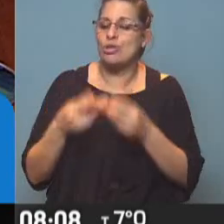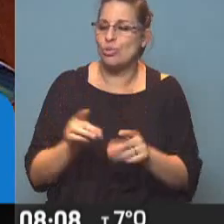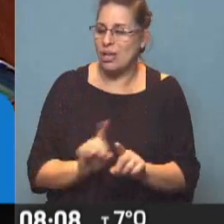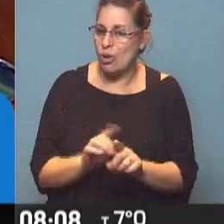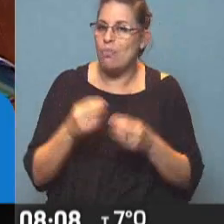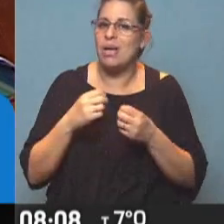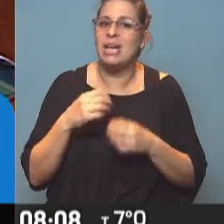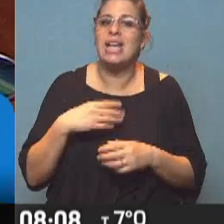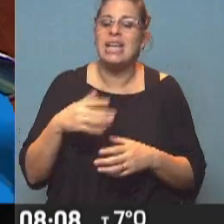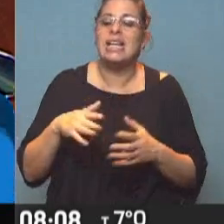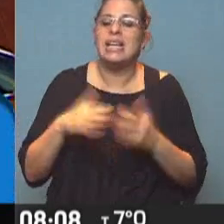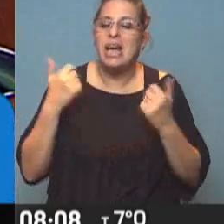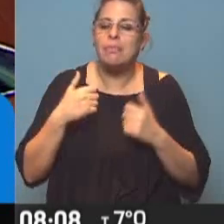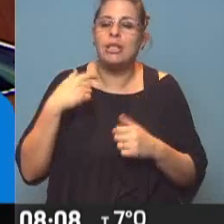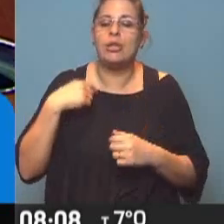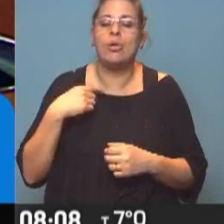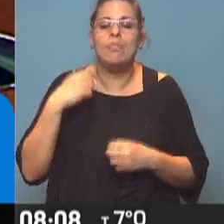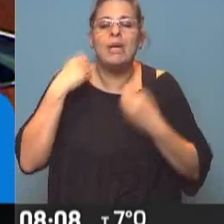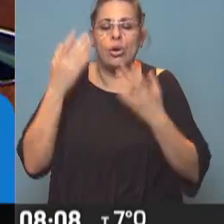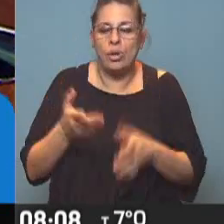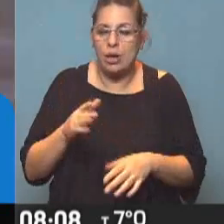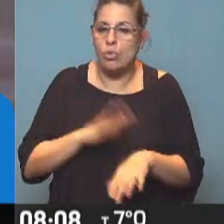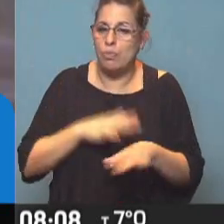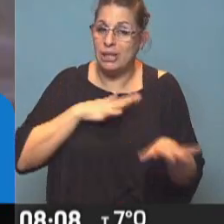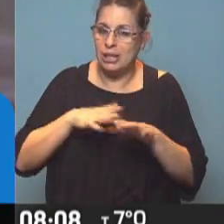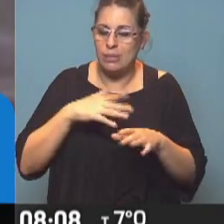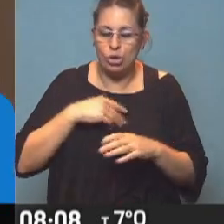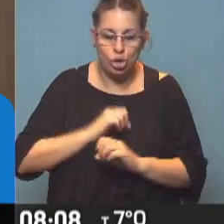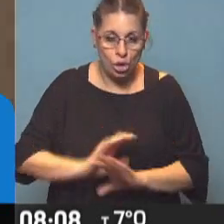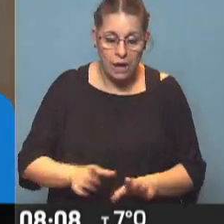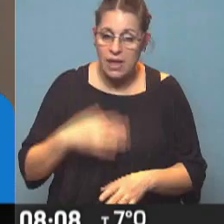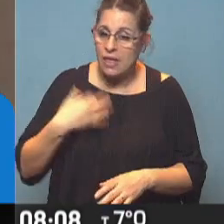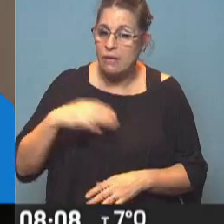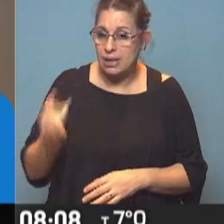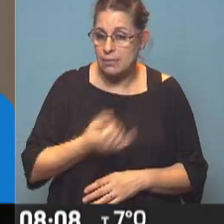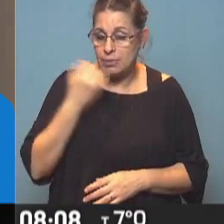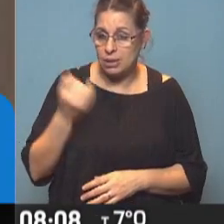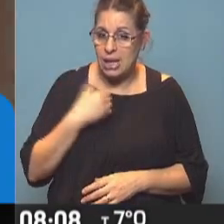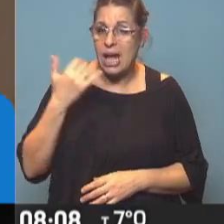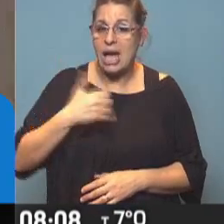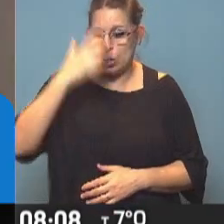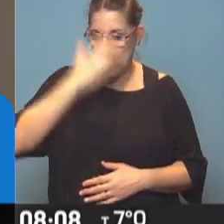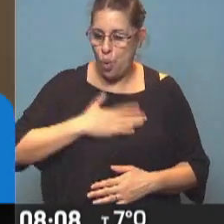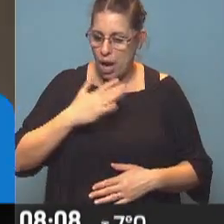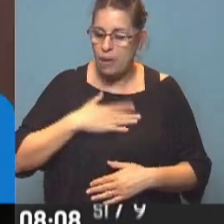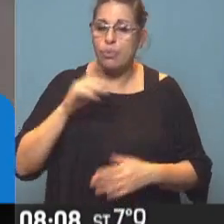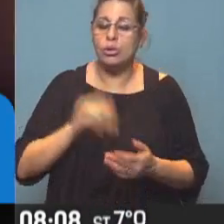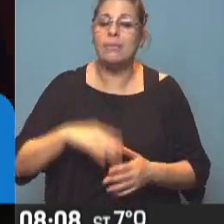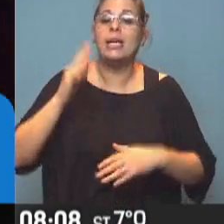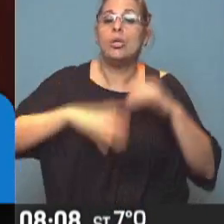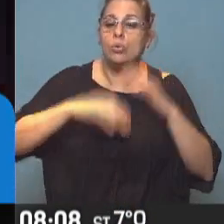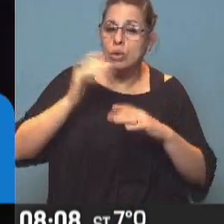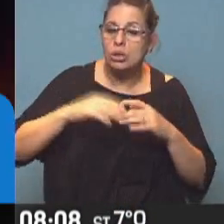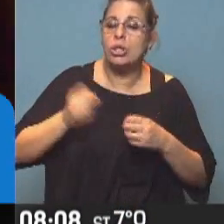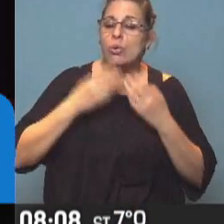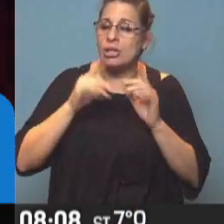la recuperación rápida de un terremoto de esta magnitud. Así que tenemos que aceptar que hay una recuperación física de infraestructura, pero tenemos